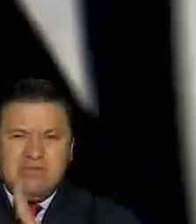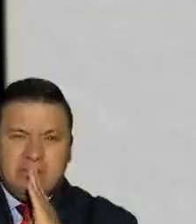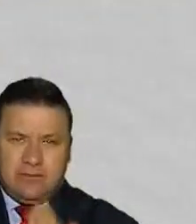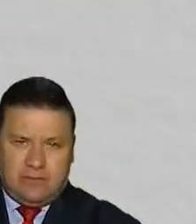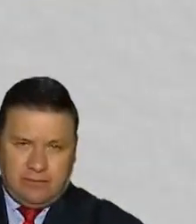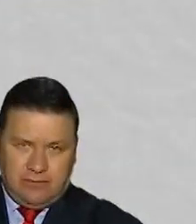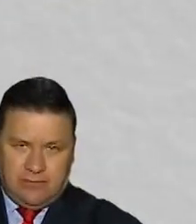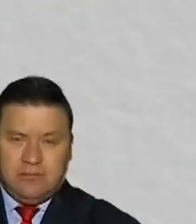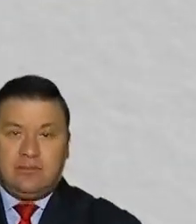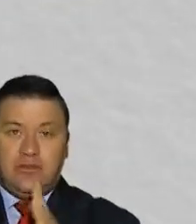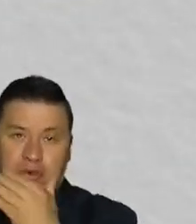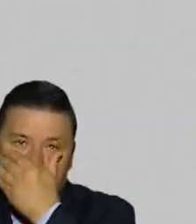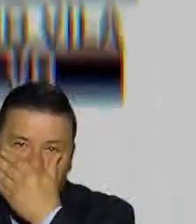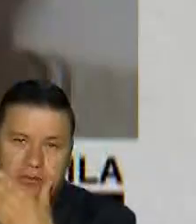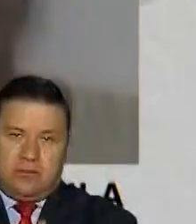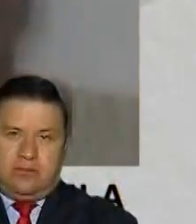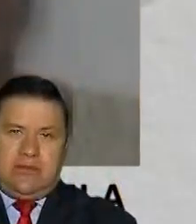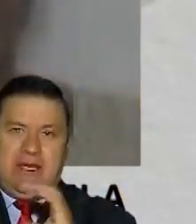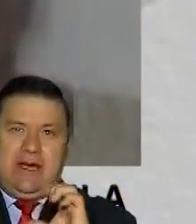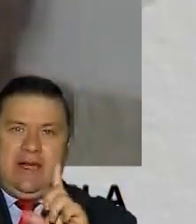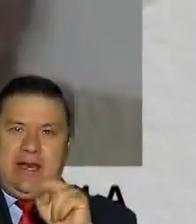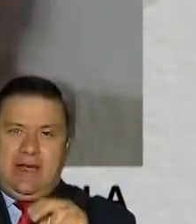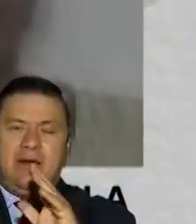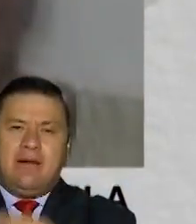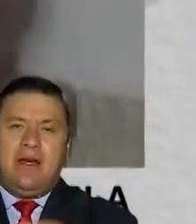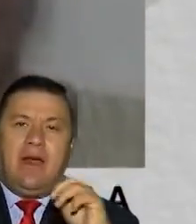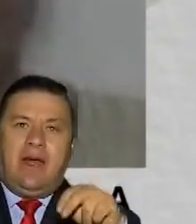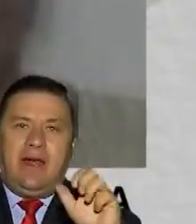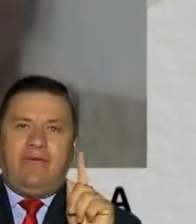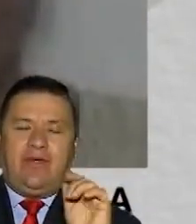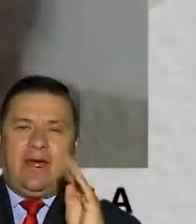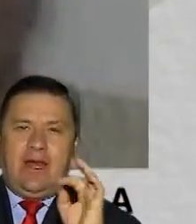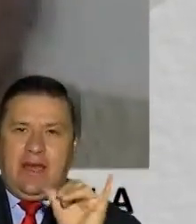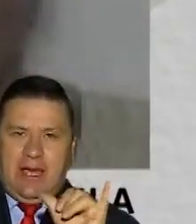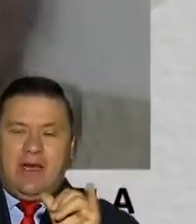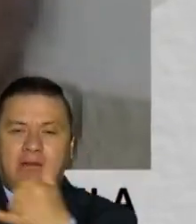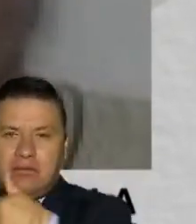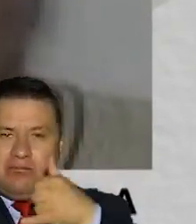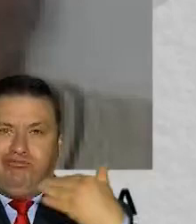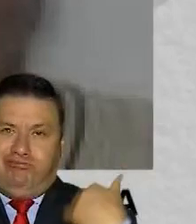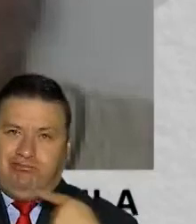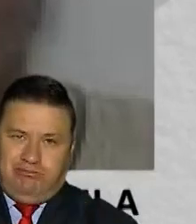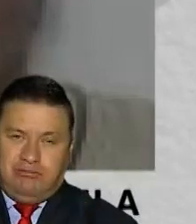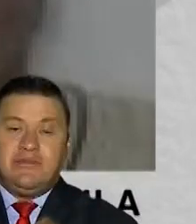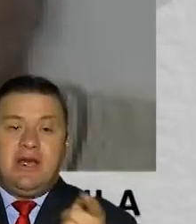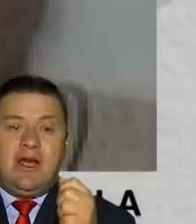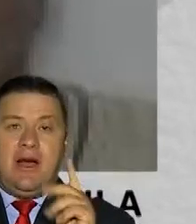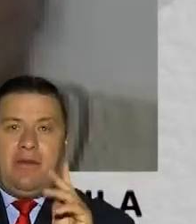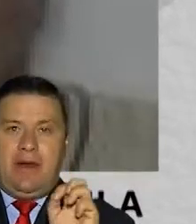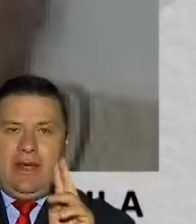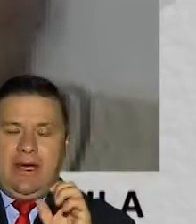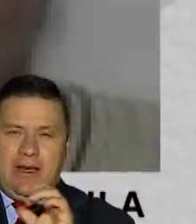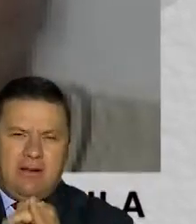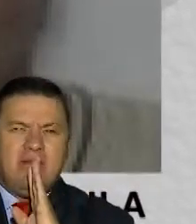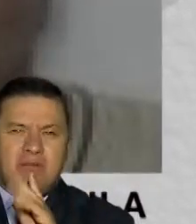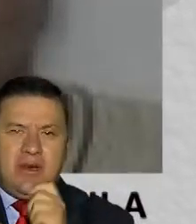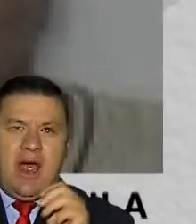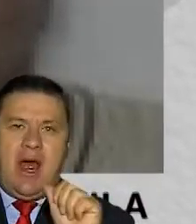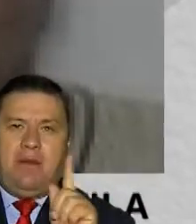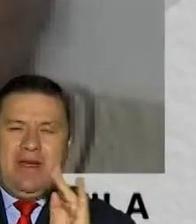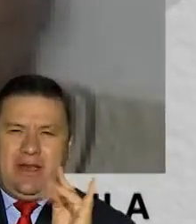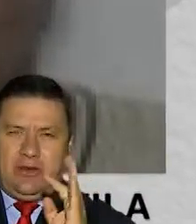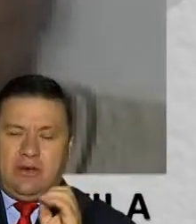a capturar a... Del ELN, Neftalí Riascos, alias Marcos Pacífico. Gabriel Yepes